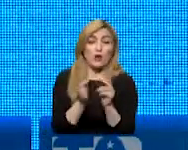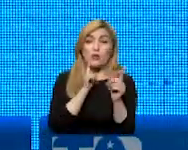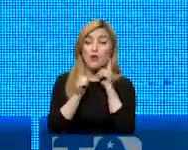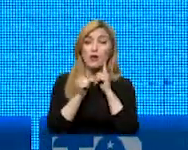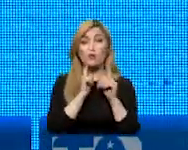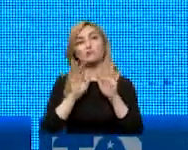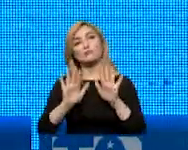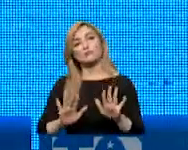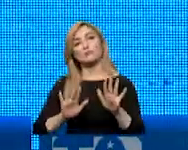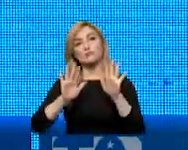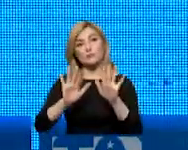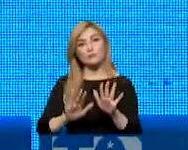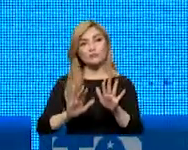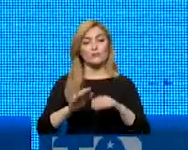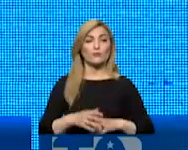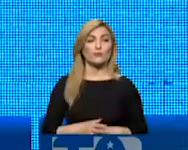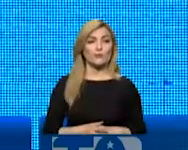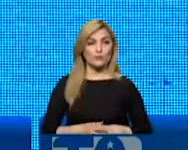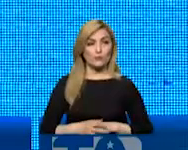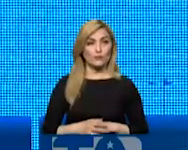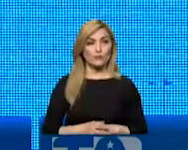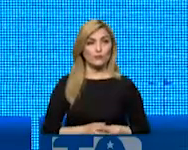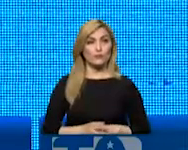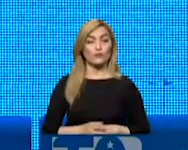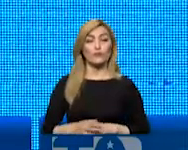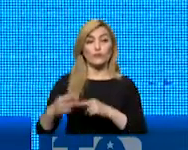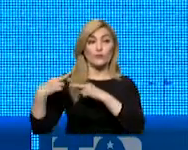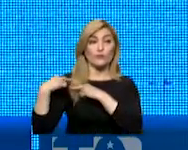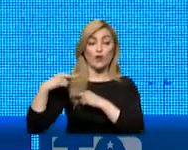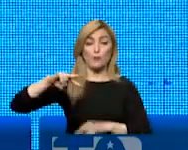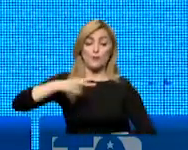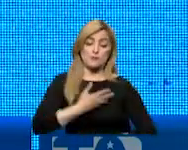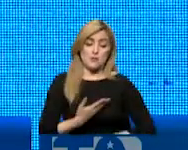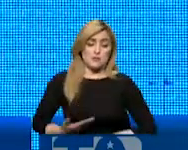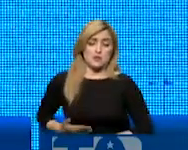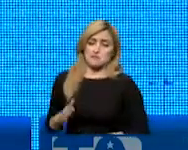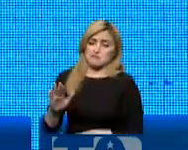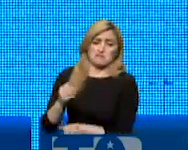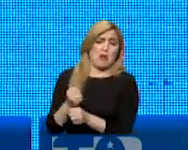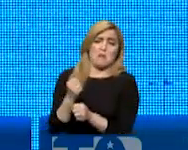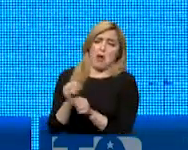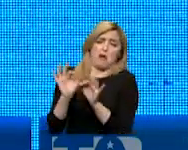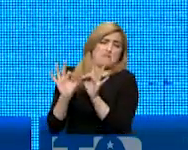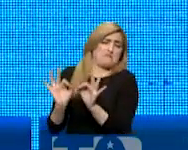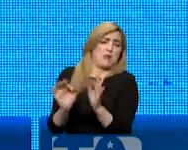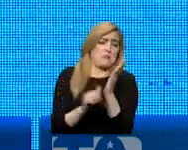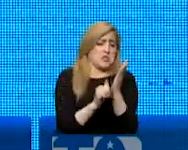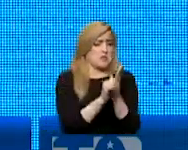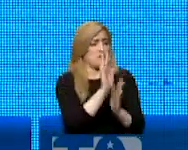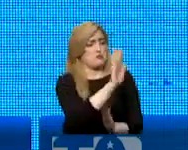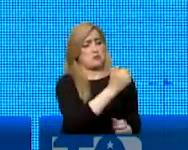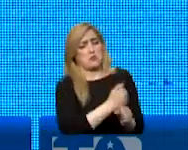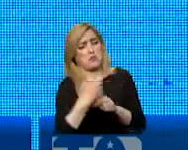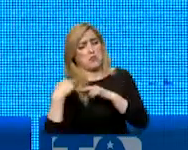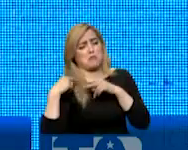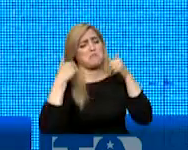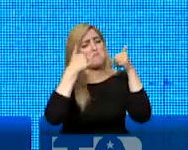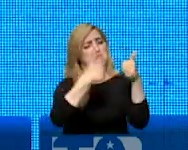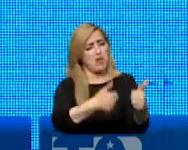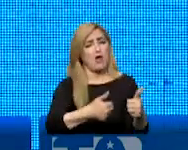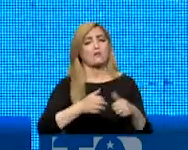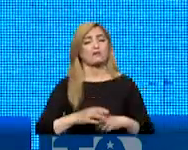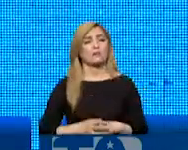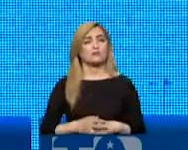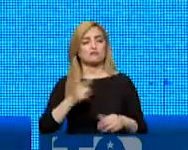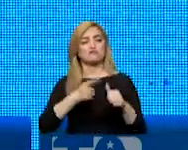dialogada. Vuelvo a recalcar, señor vicepresidente está hecho cargo de aquello, lo ha hecho bastante bien, los señores ministros lo han hecho bastante bien, es por eso que lograron ese